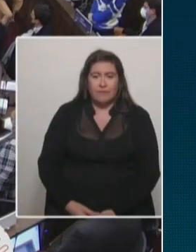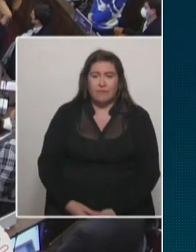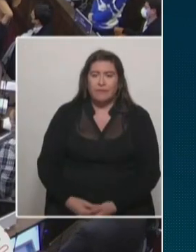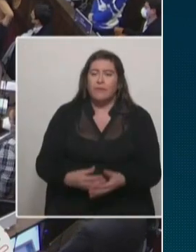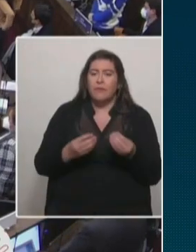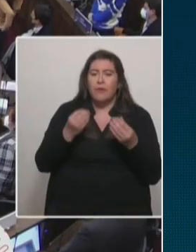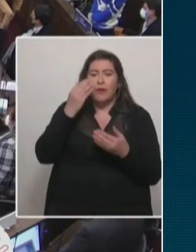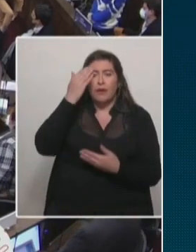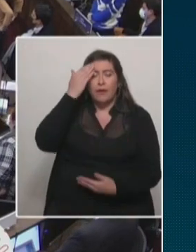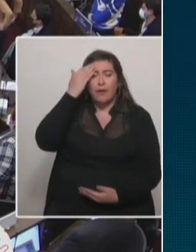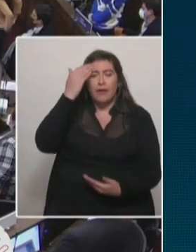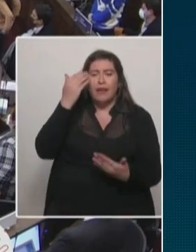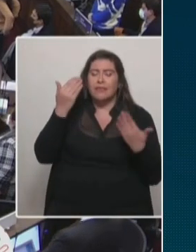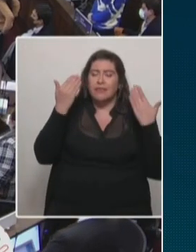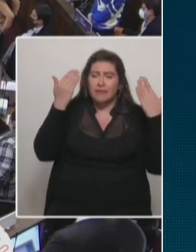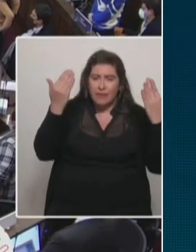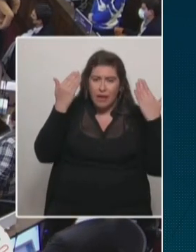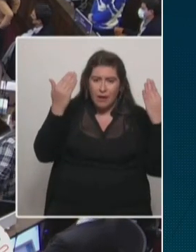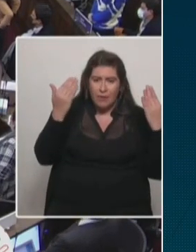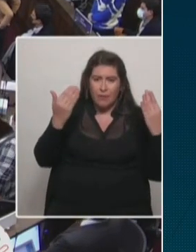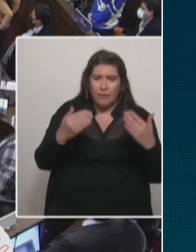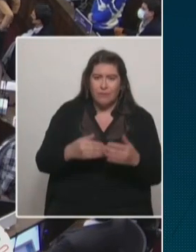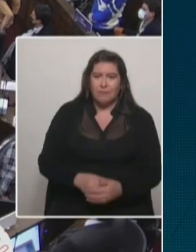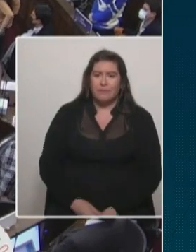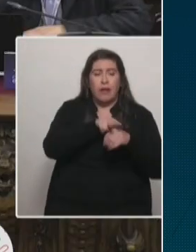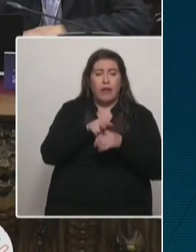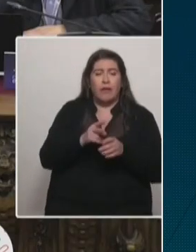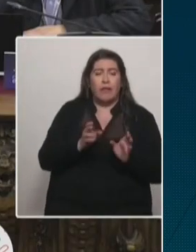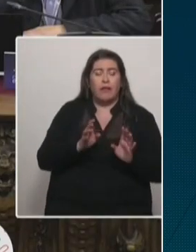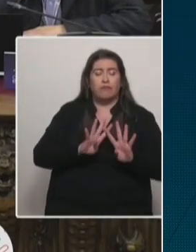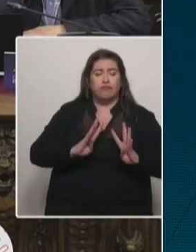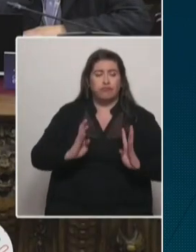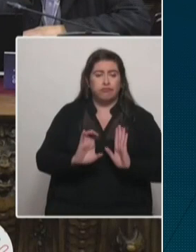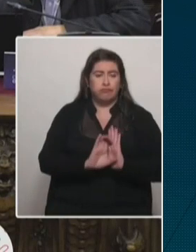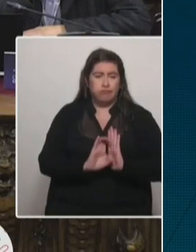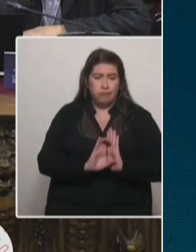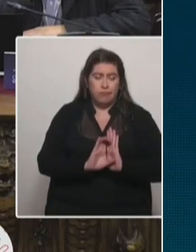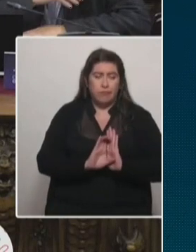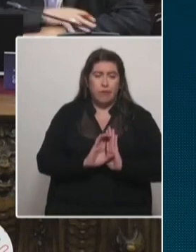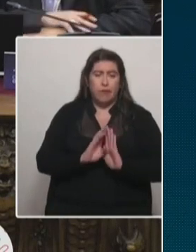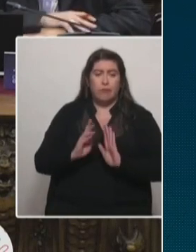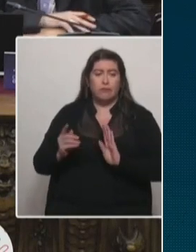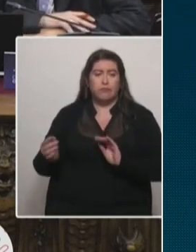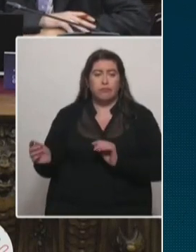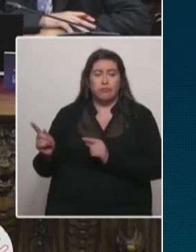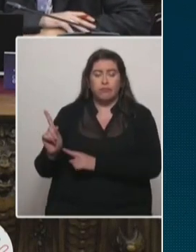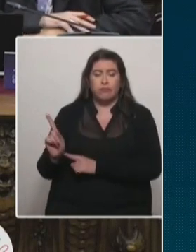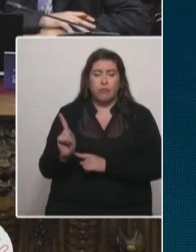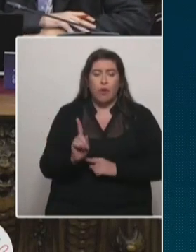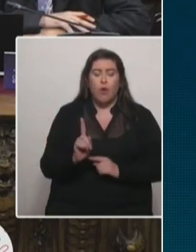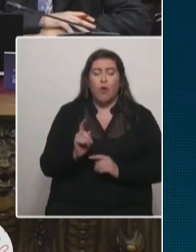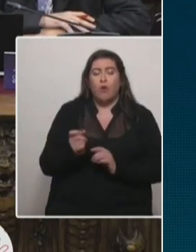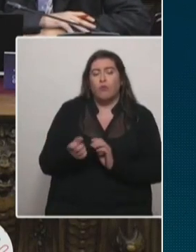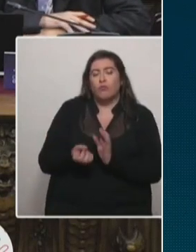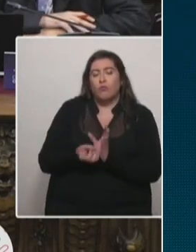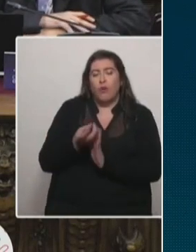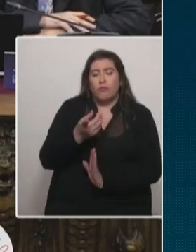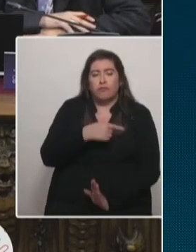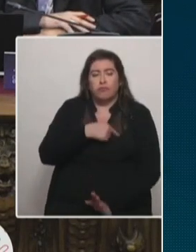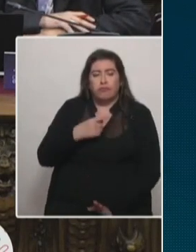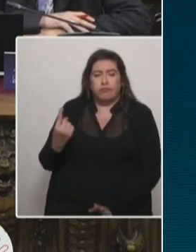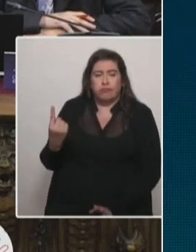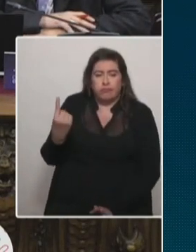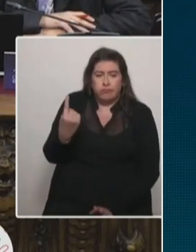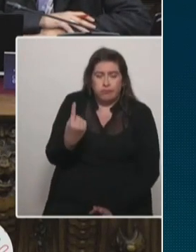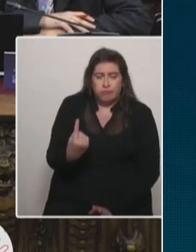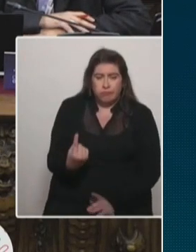mínimas sanitarias ni materiales para poder avanzar a pesar de eso yo creo que hemos logrado ver paso adelante